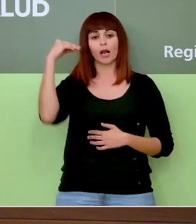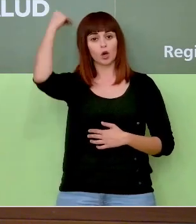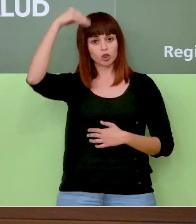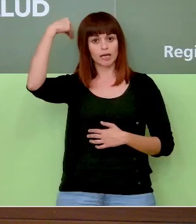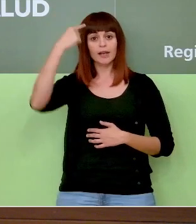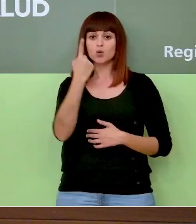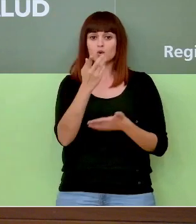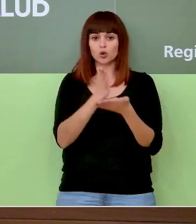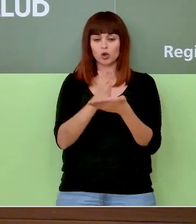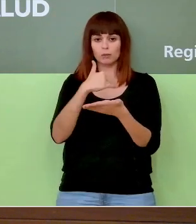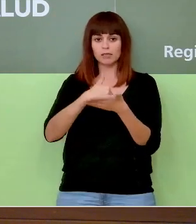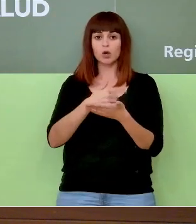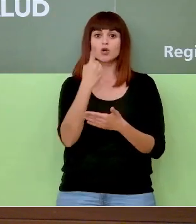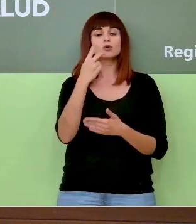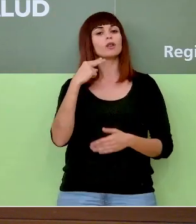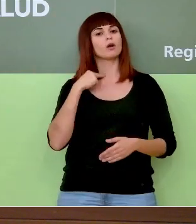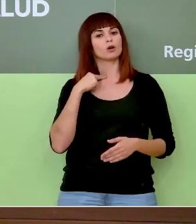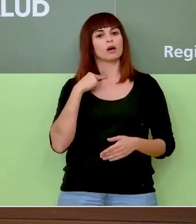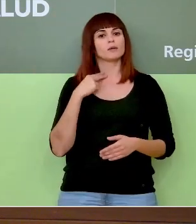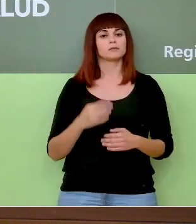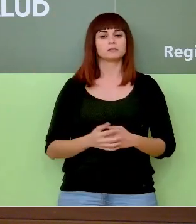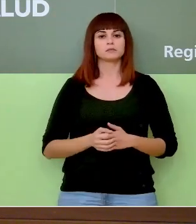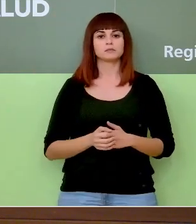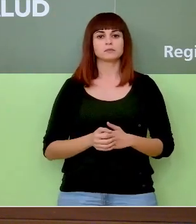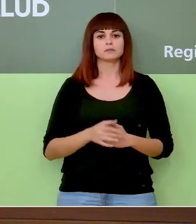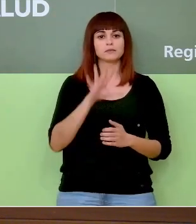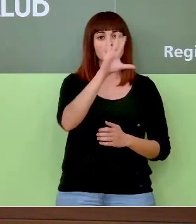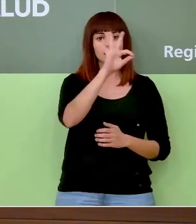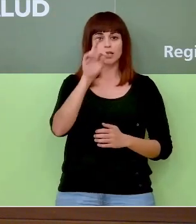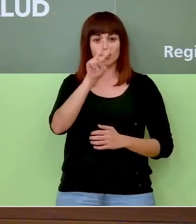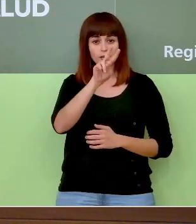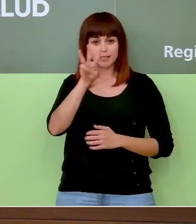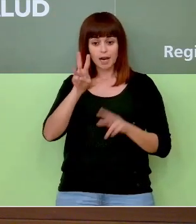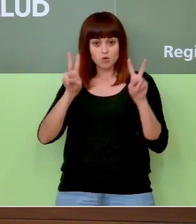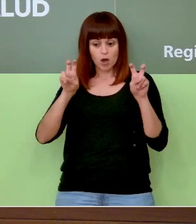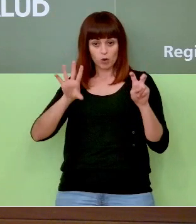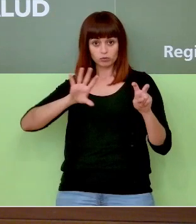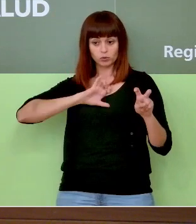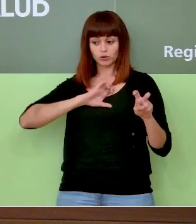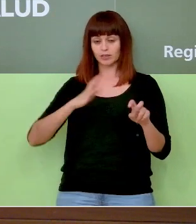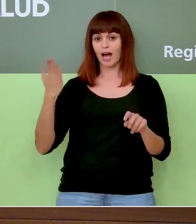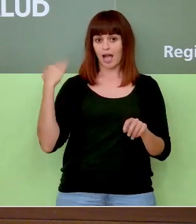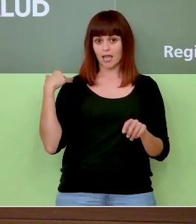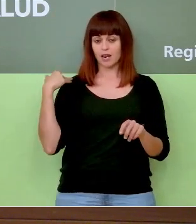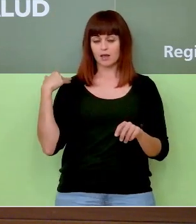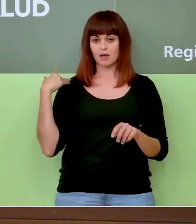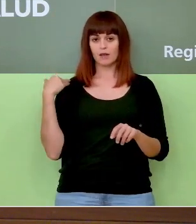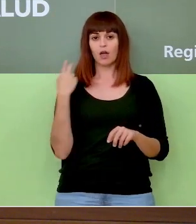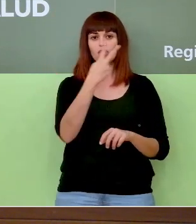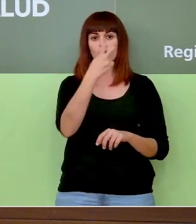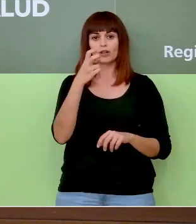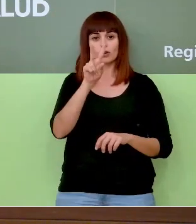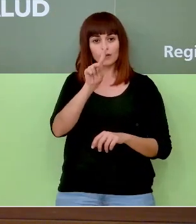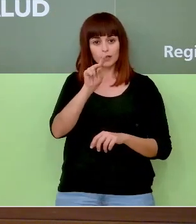Alcázares, 1 de Torre Pacheco y 1 de Lorca. De los 523 nuevos casos registrados en el día de ayer,